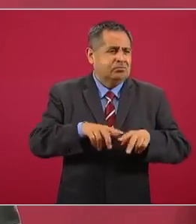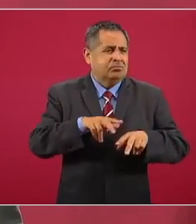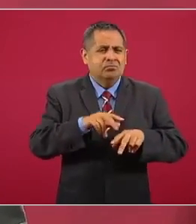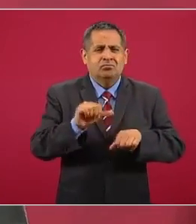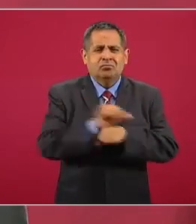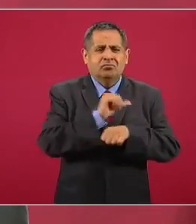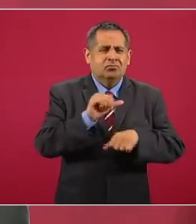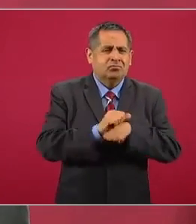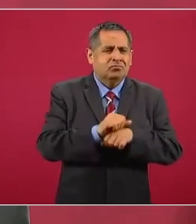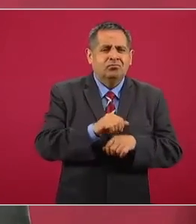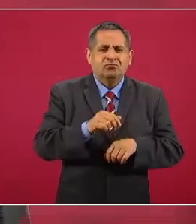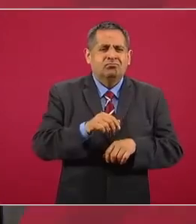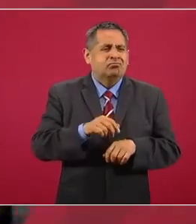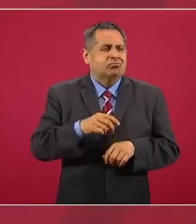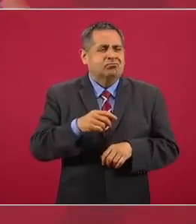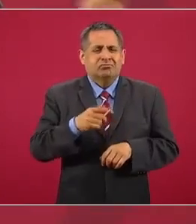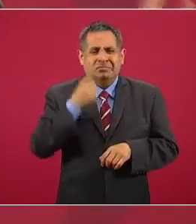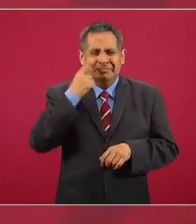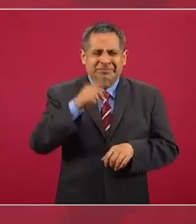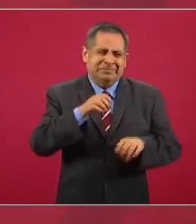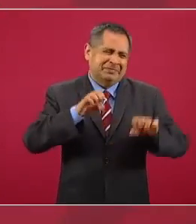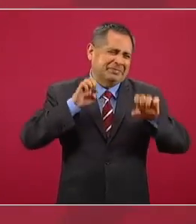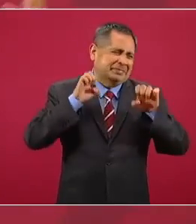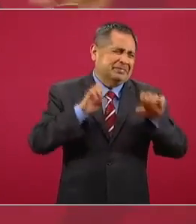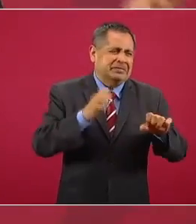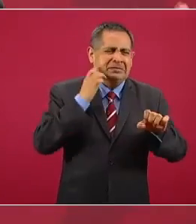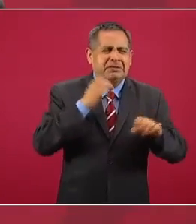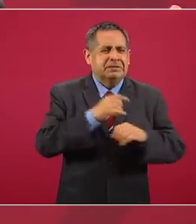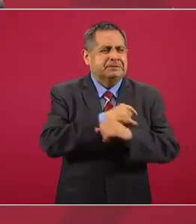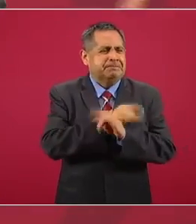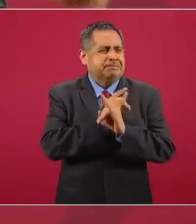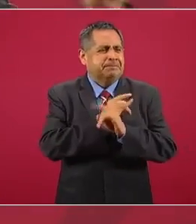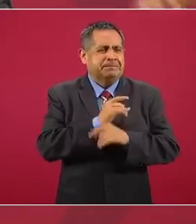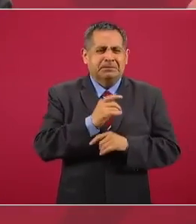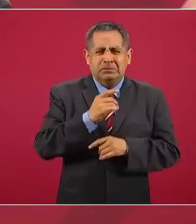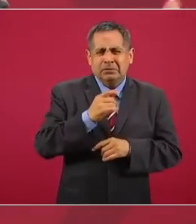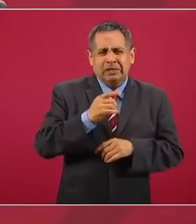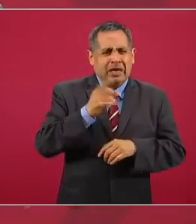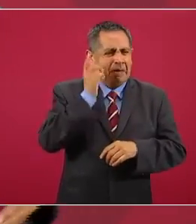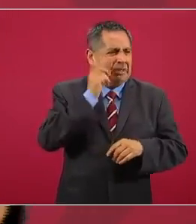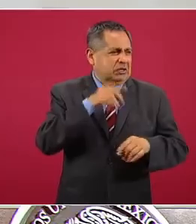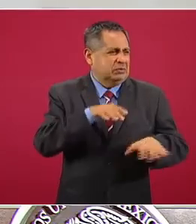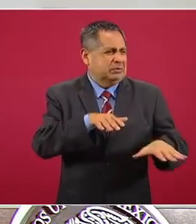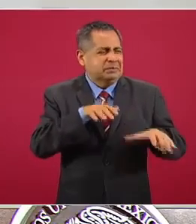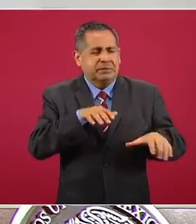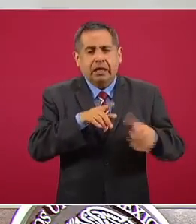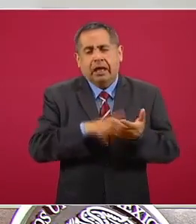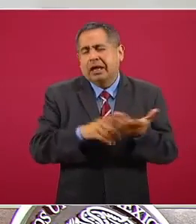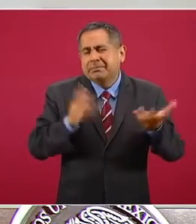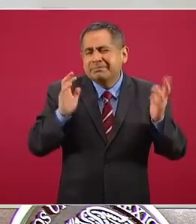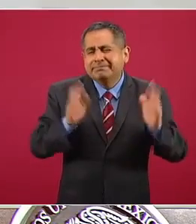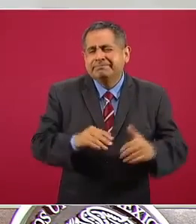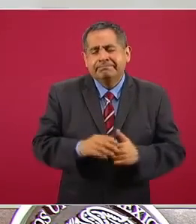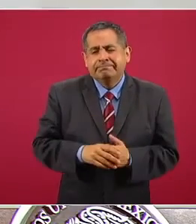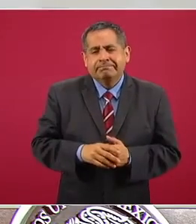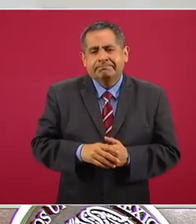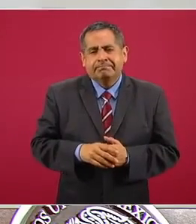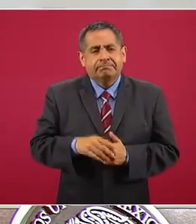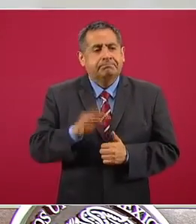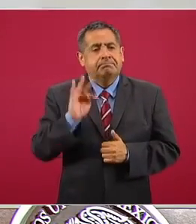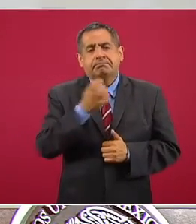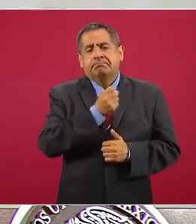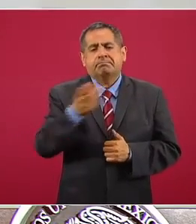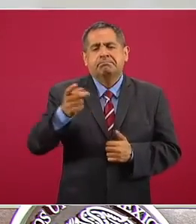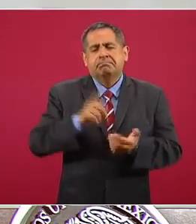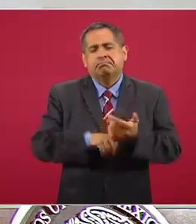Ferraris, o ayer hablábamos de eso, ¿no? ¿Sí? Pues sí, pero hay quienes no